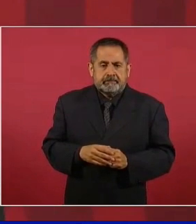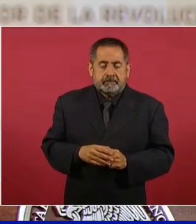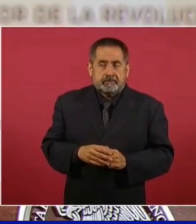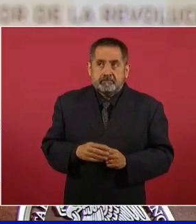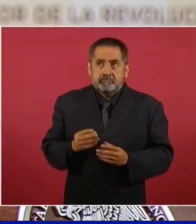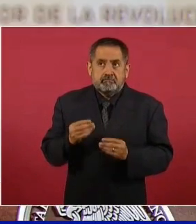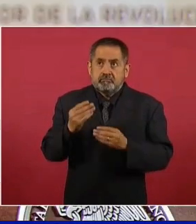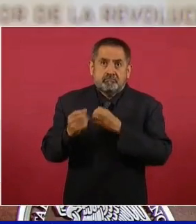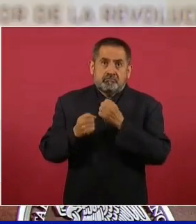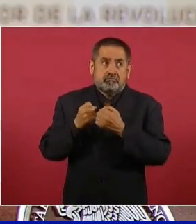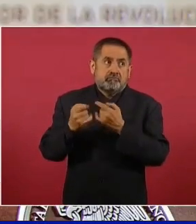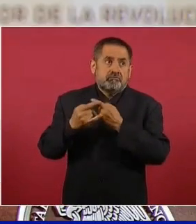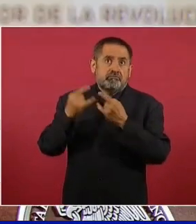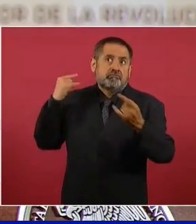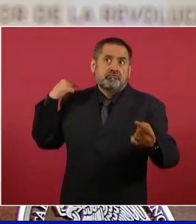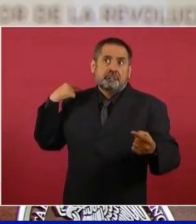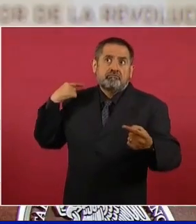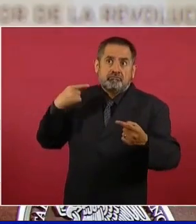histórica.